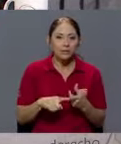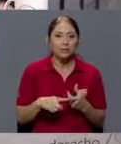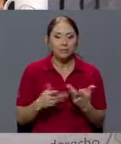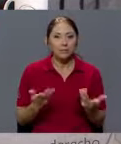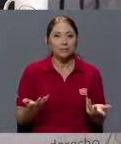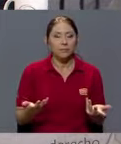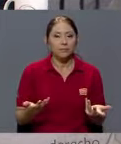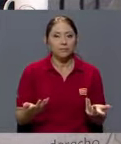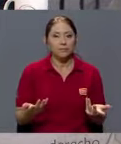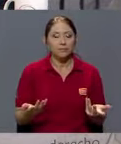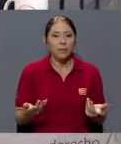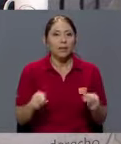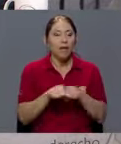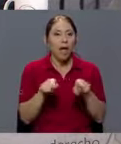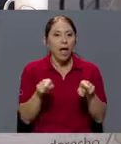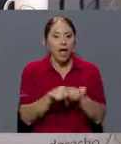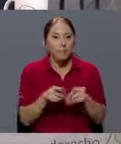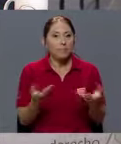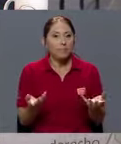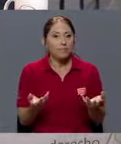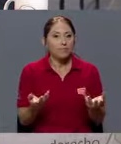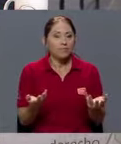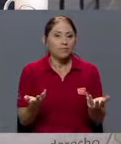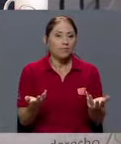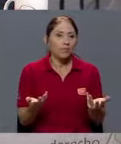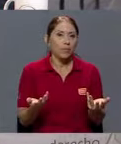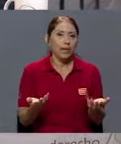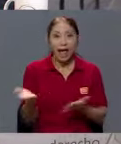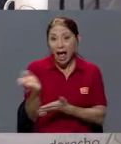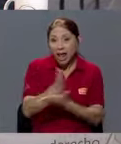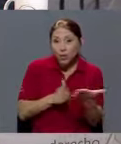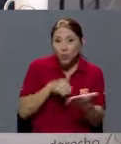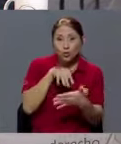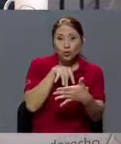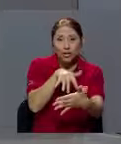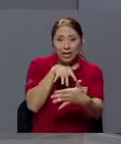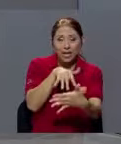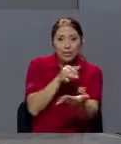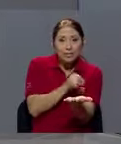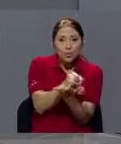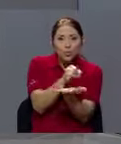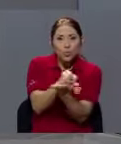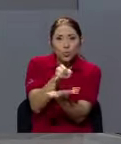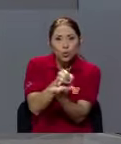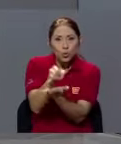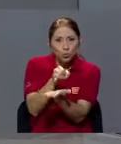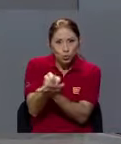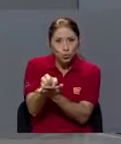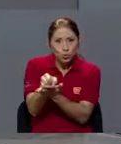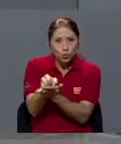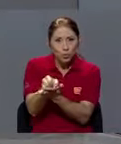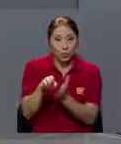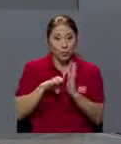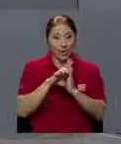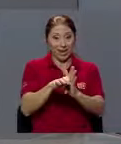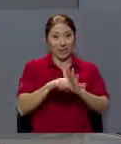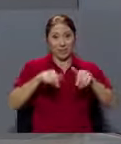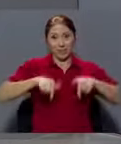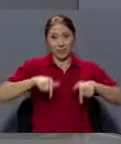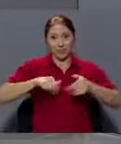al punto también de que el resultado de algunos estudios como este que está motivando este programa hoy, pues